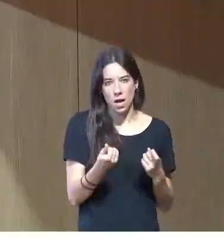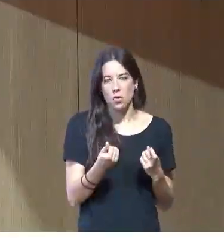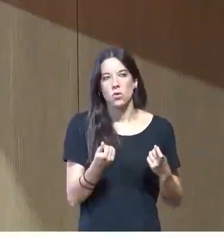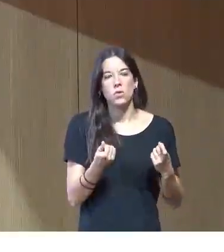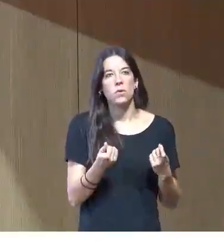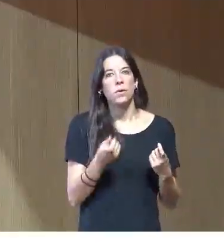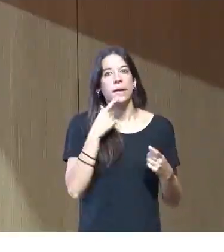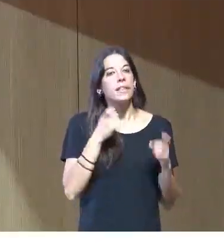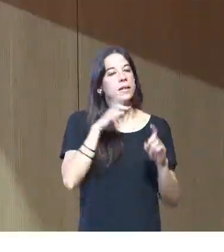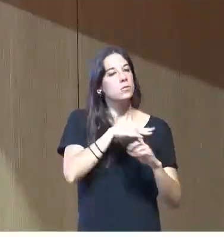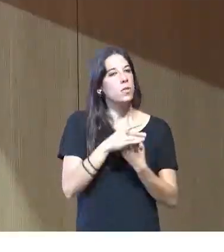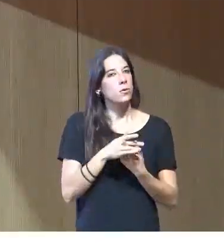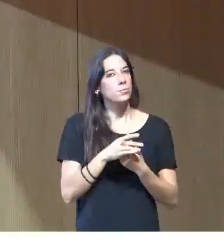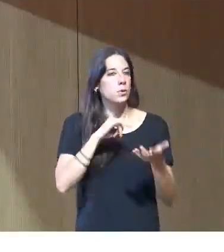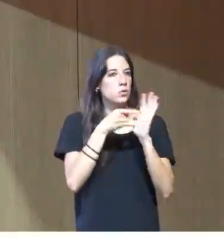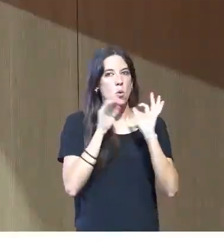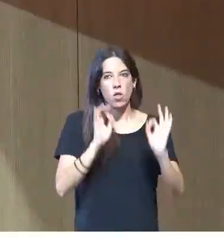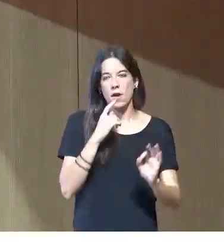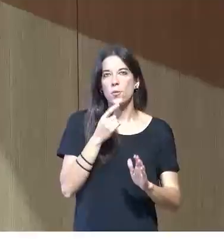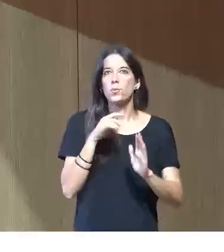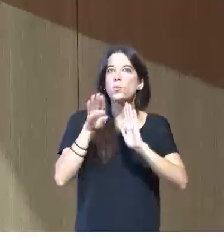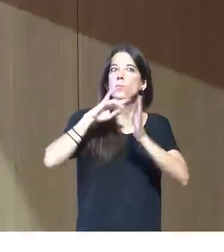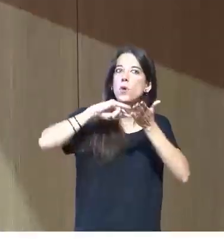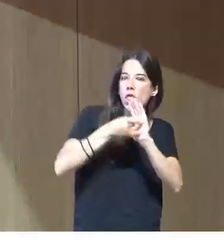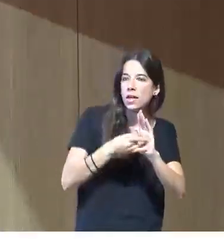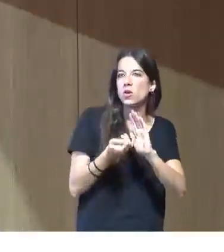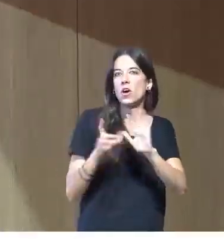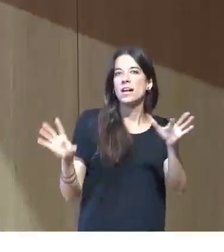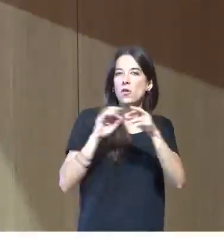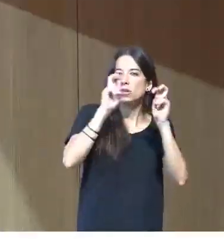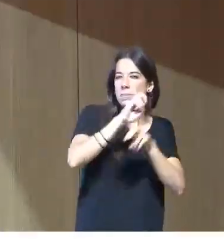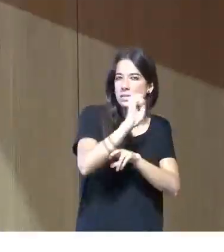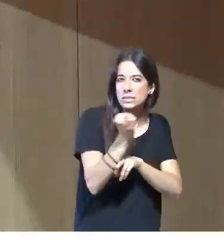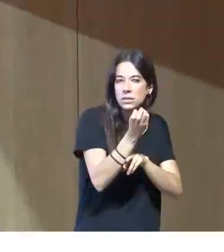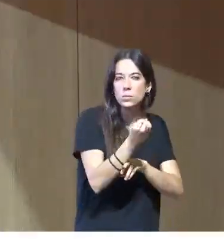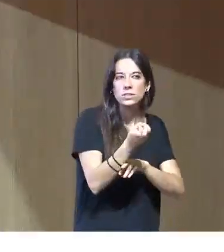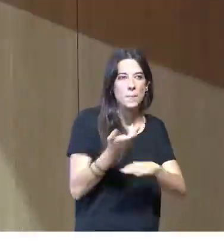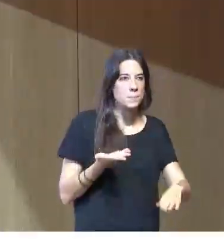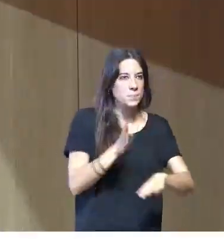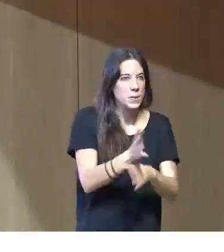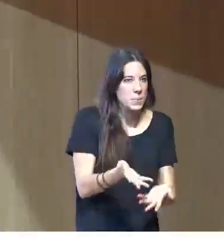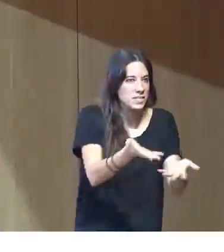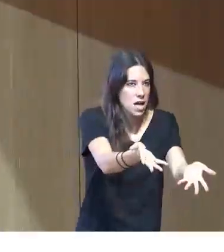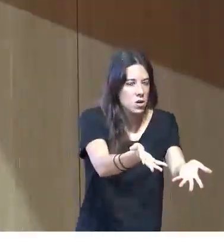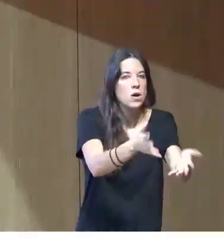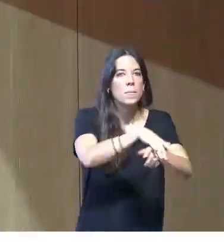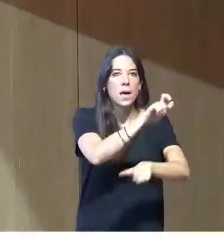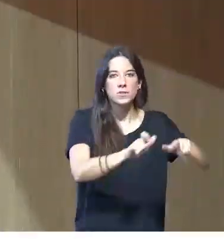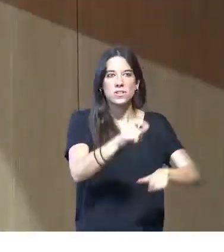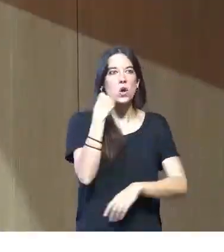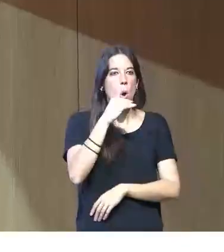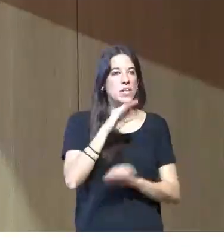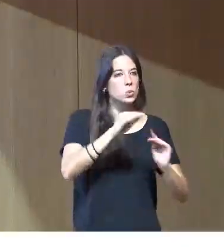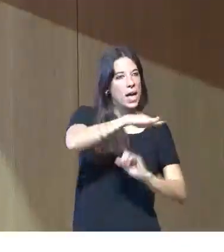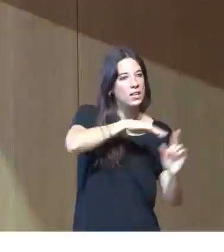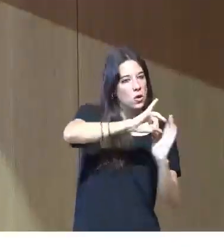y paliar esta situación o generar un proyecto que estuviera relacionado con todo esto y dotar de herramientas a los jóvenes y su entorno para